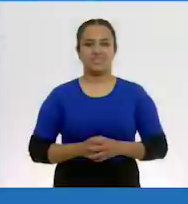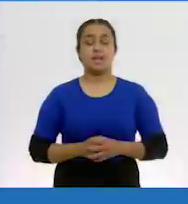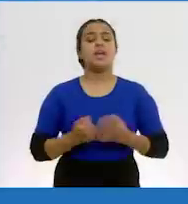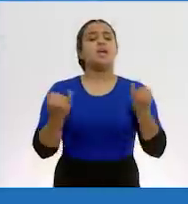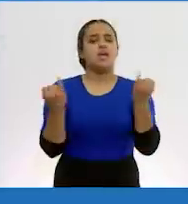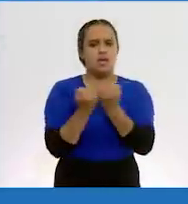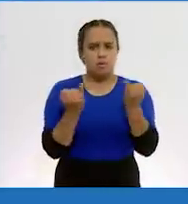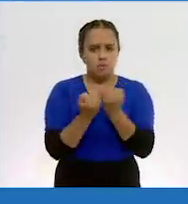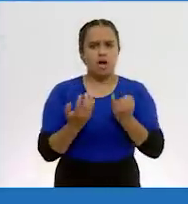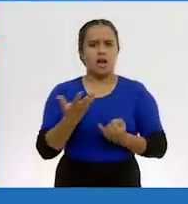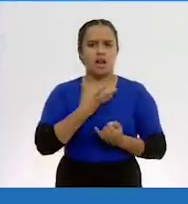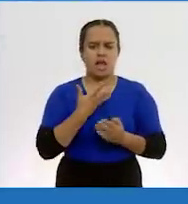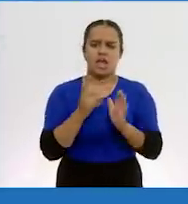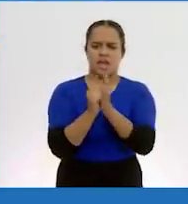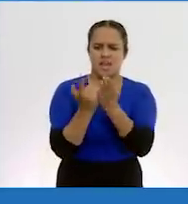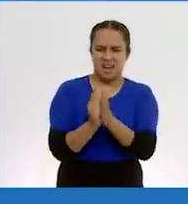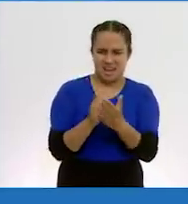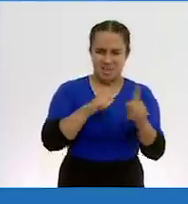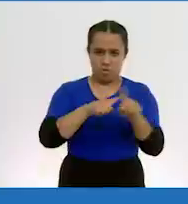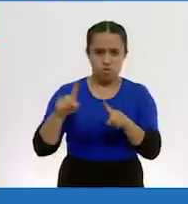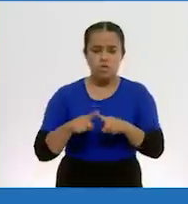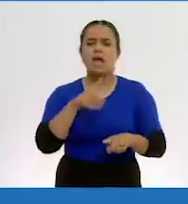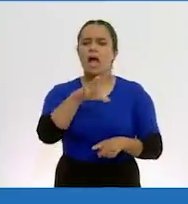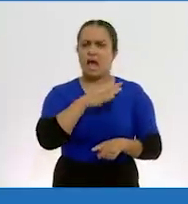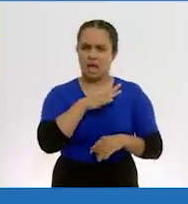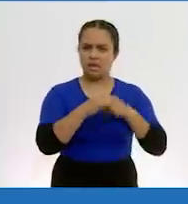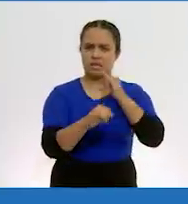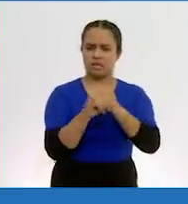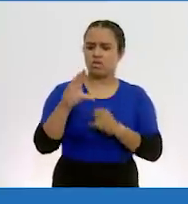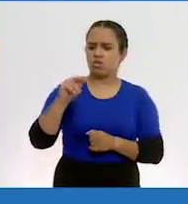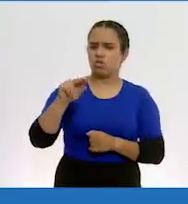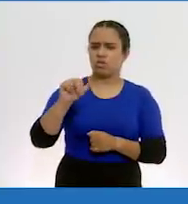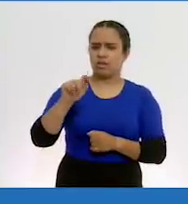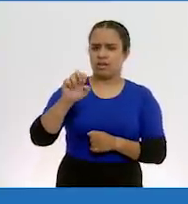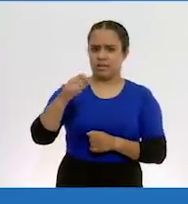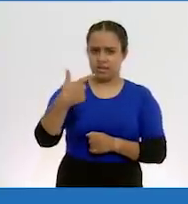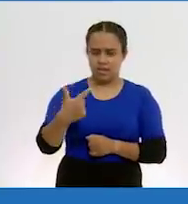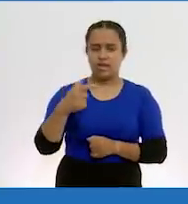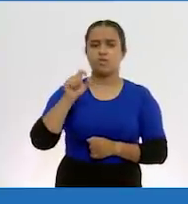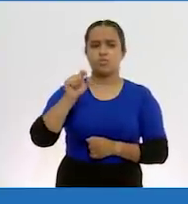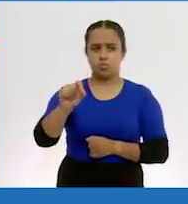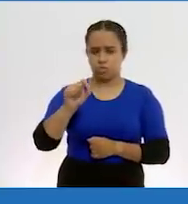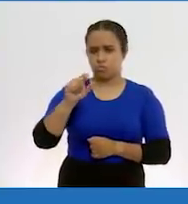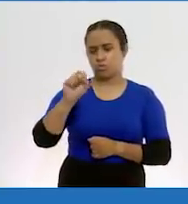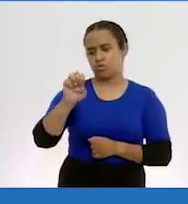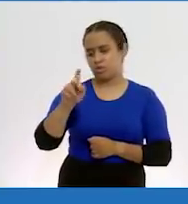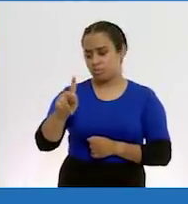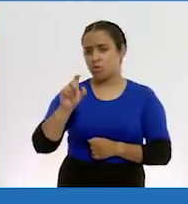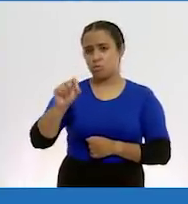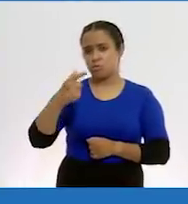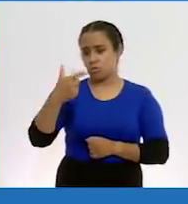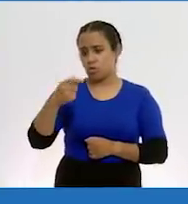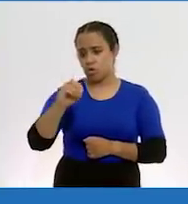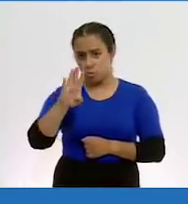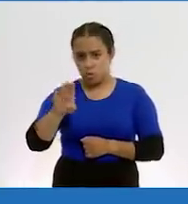También puedes encontrar los libros de texto en la página del CONALITEG, que es